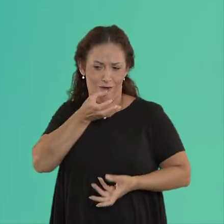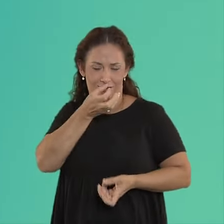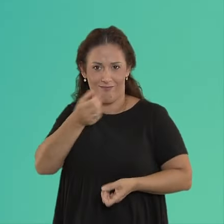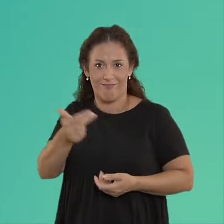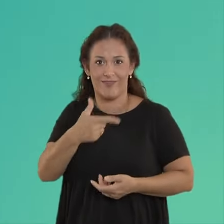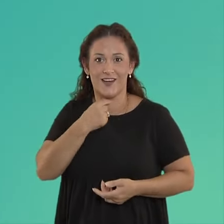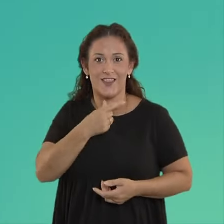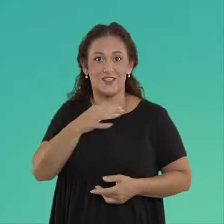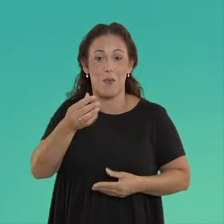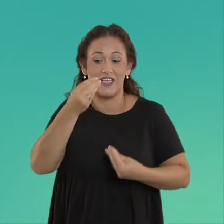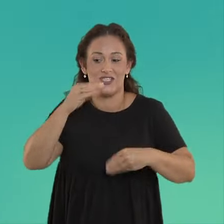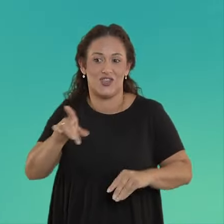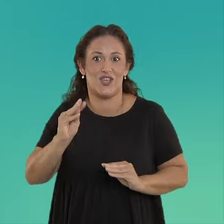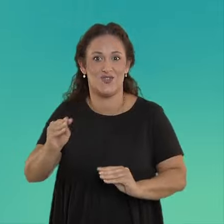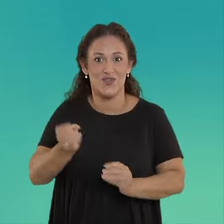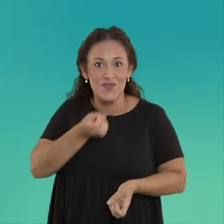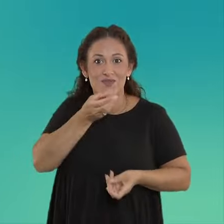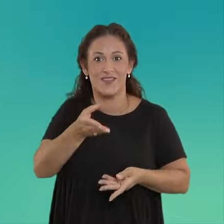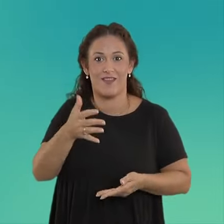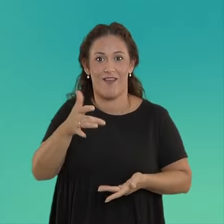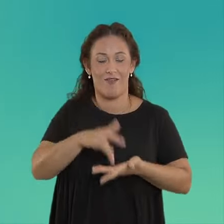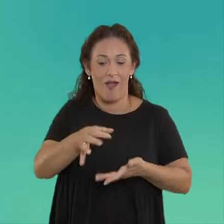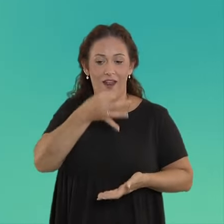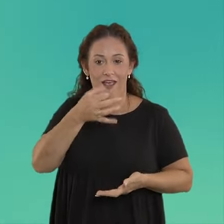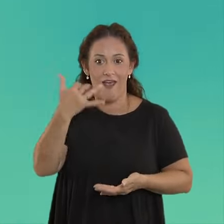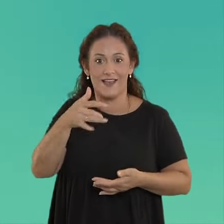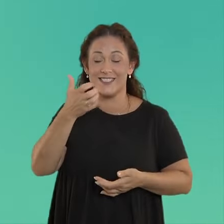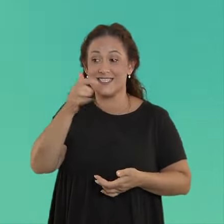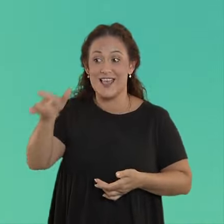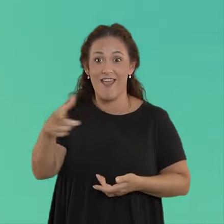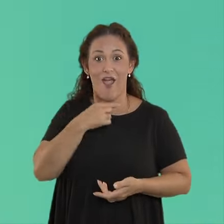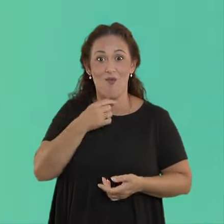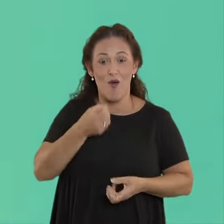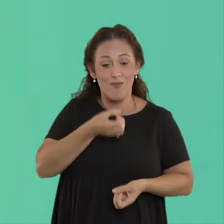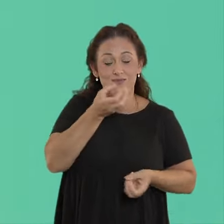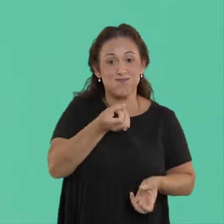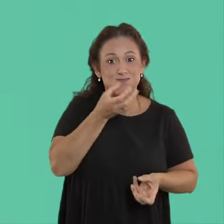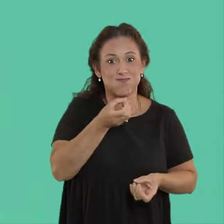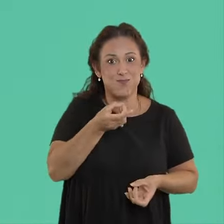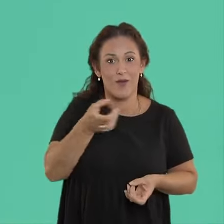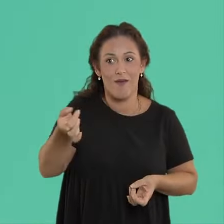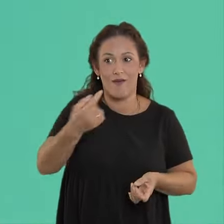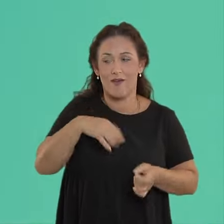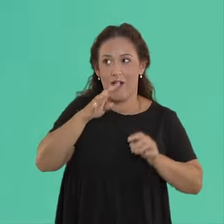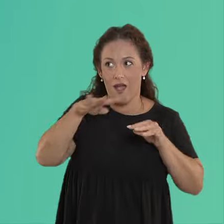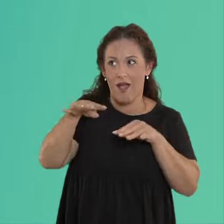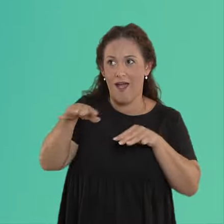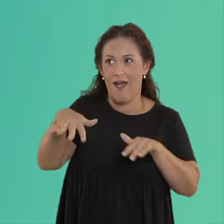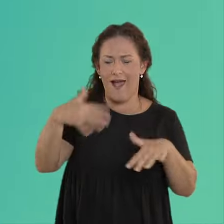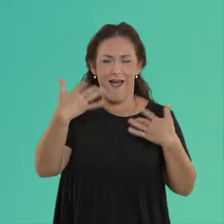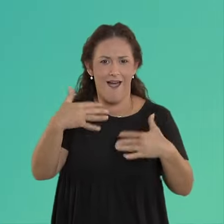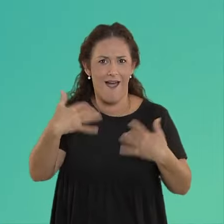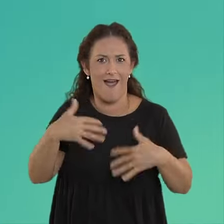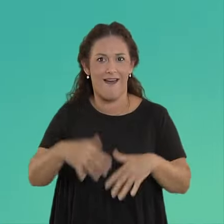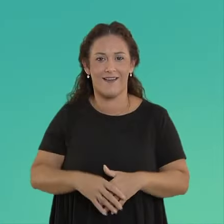y anécdotas para quedarse sin mandíbula. Si ella predica con el chiste la palabra del humor, no hay nada más que hablar. Solo